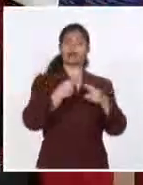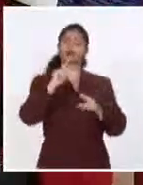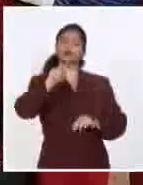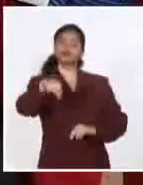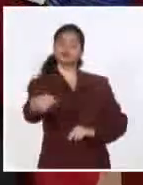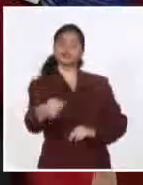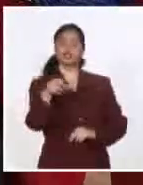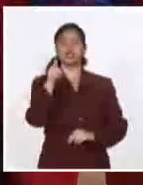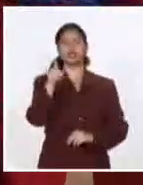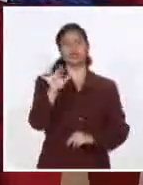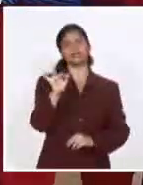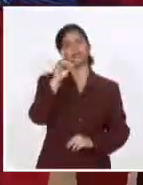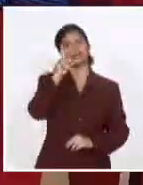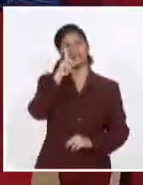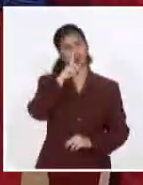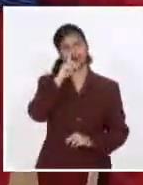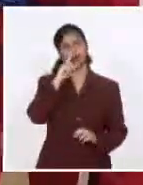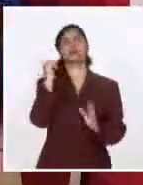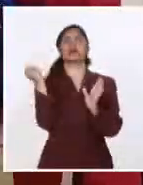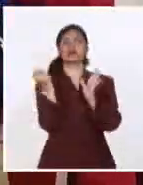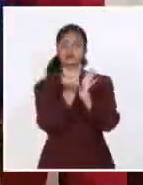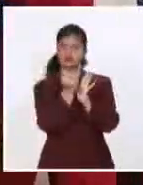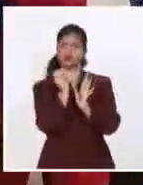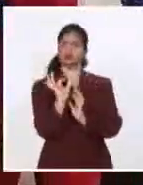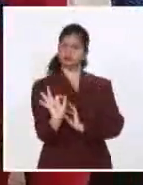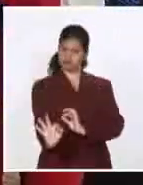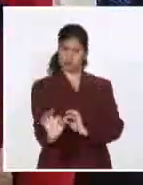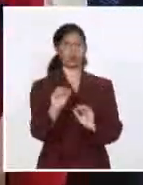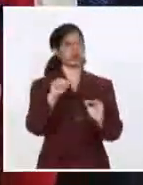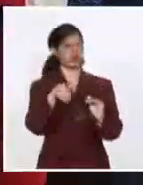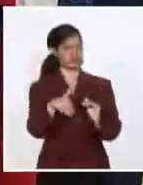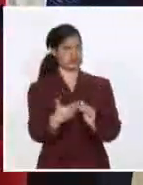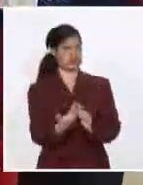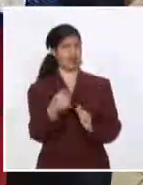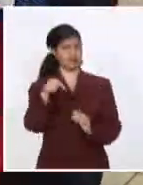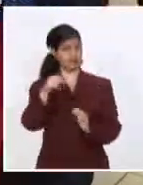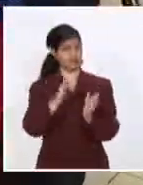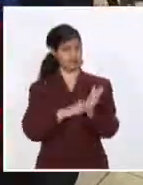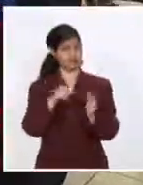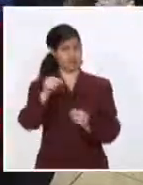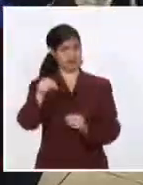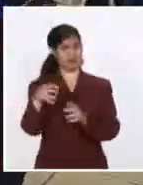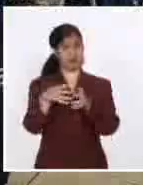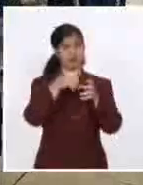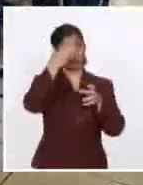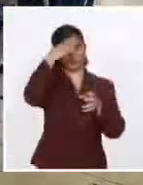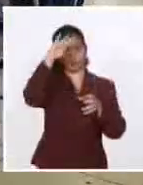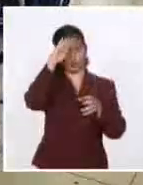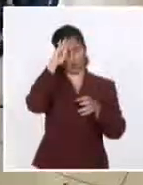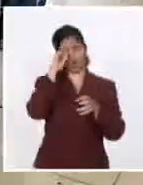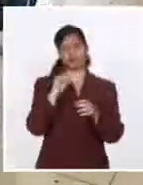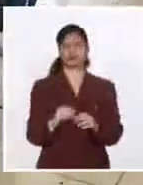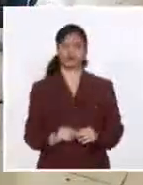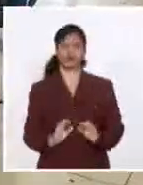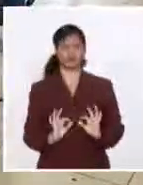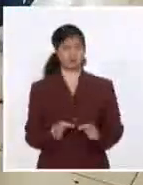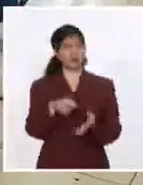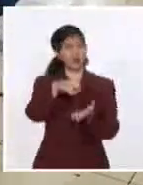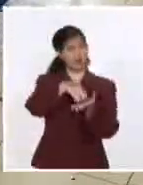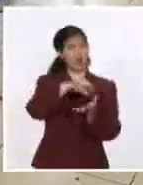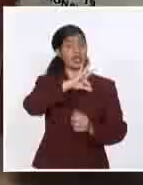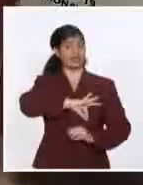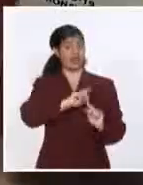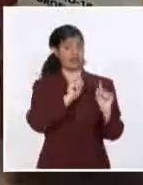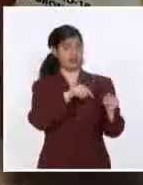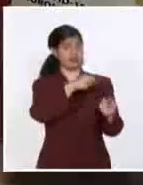para Panamericanos que darán inicio el día 17 del presente mes en las mismas instalaciones de la capital chilena